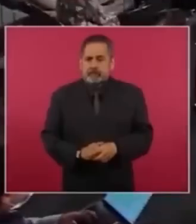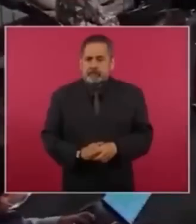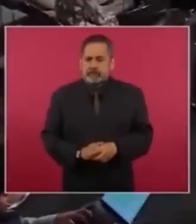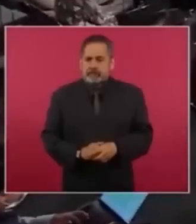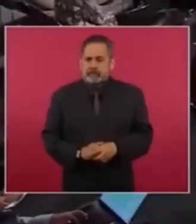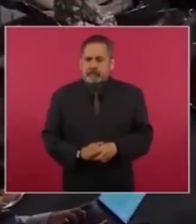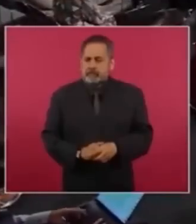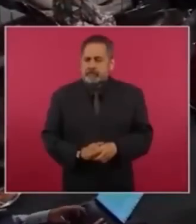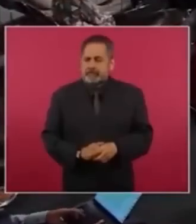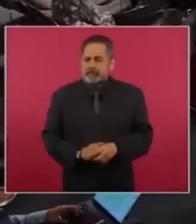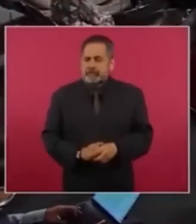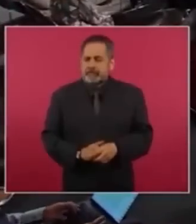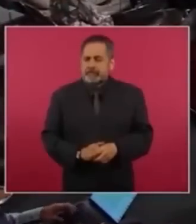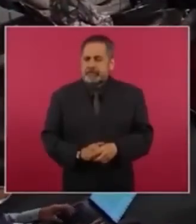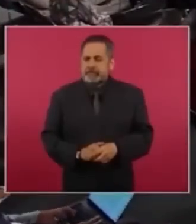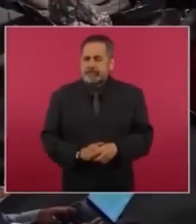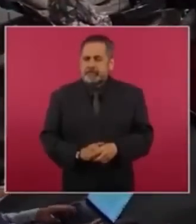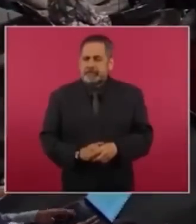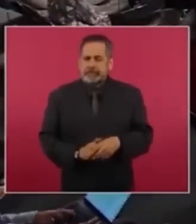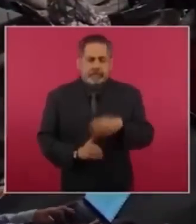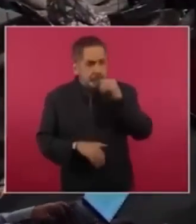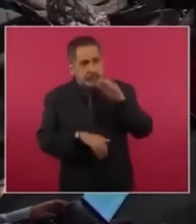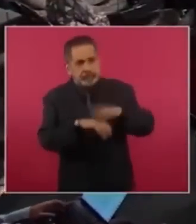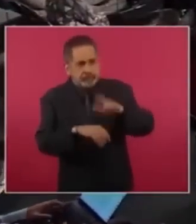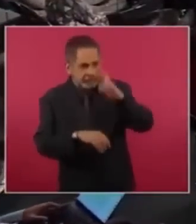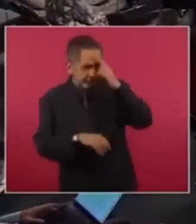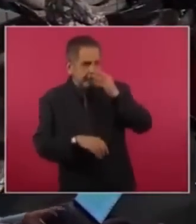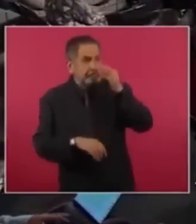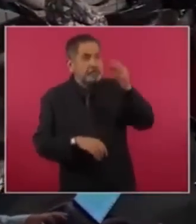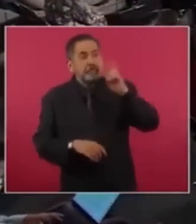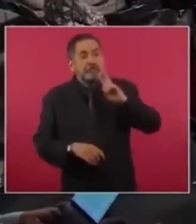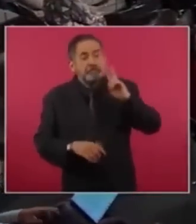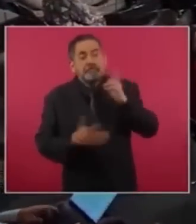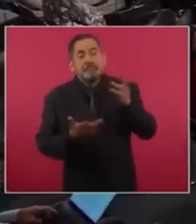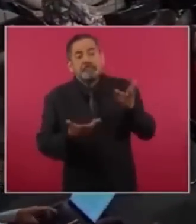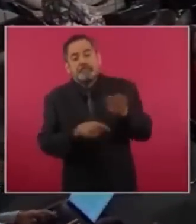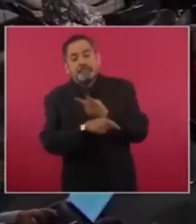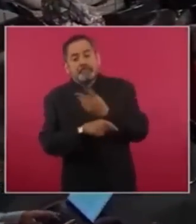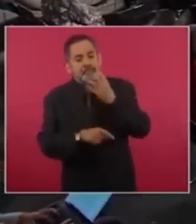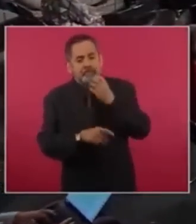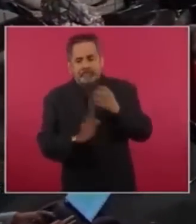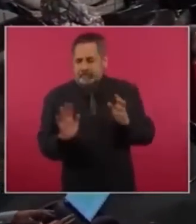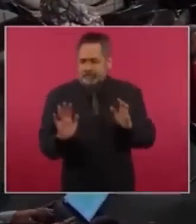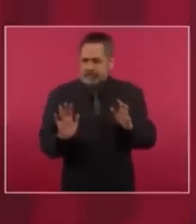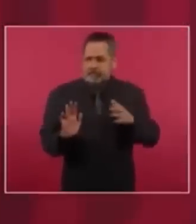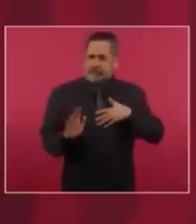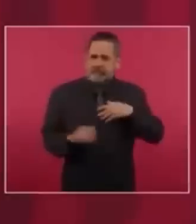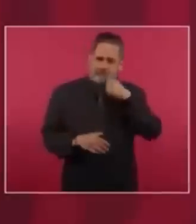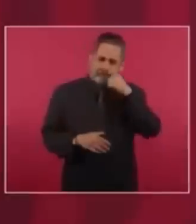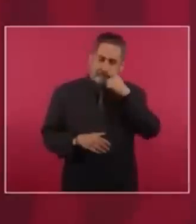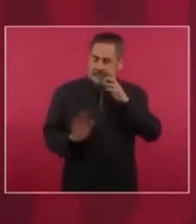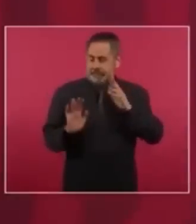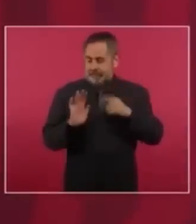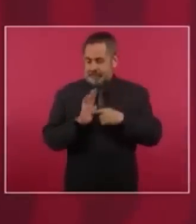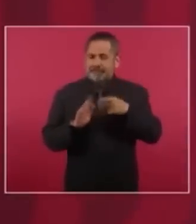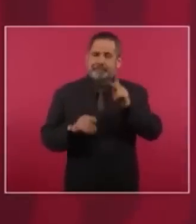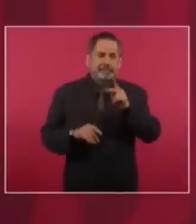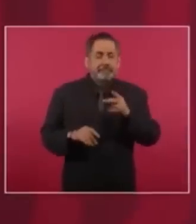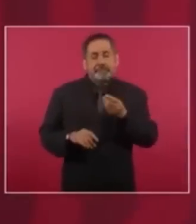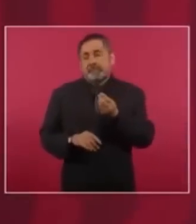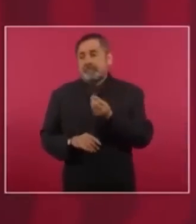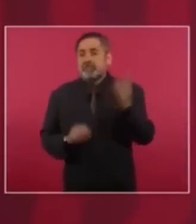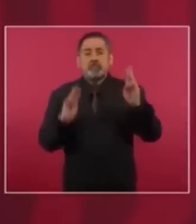Pues a ver, ya con ese recordatorio, ¿no? Porque no es para presumir, pero la mañanera